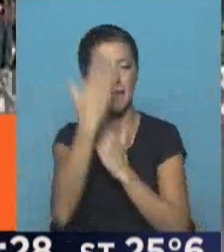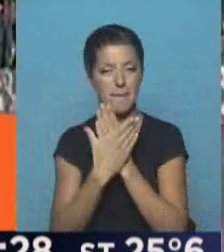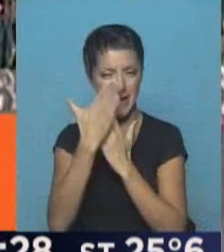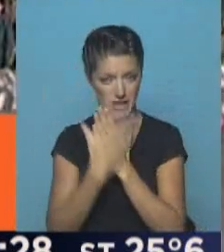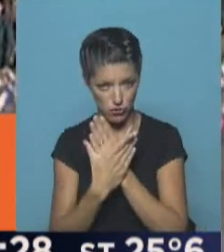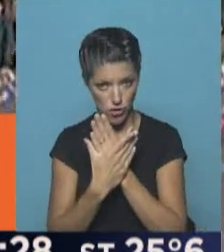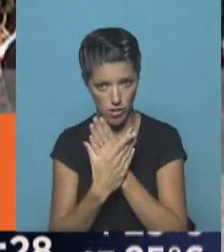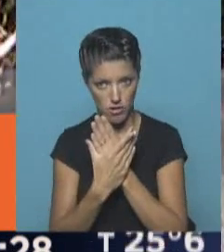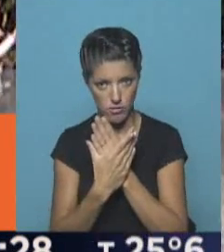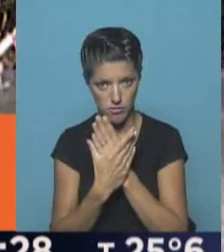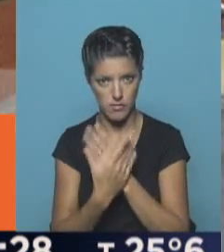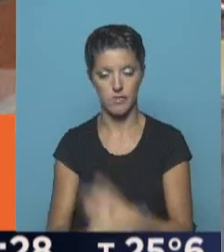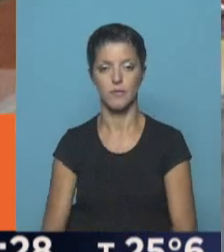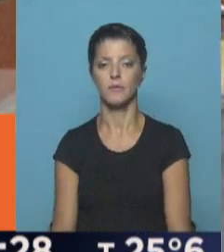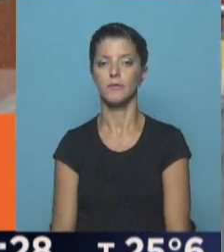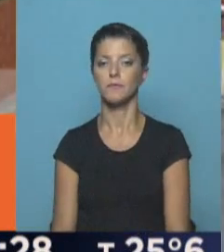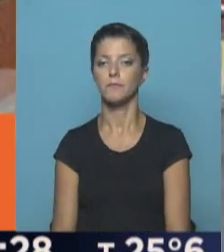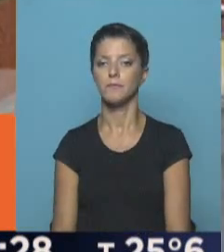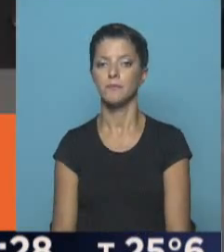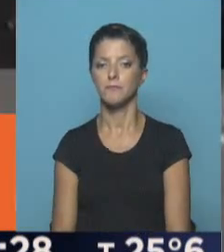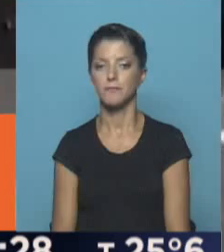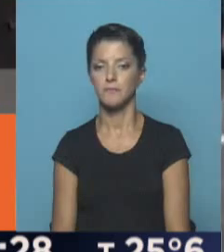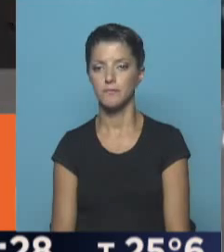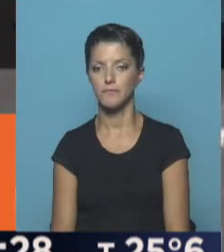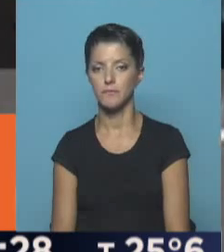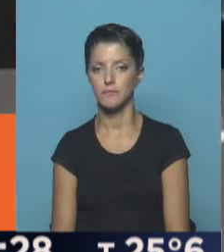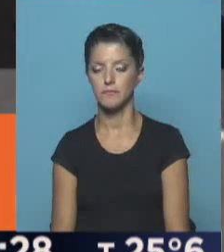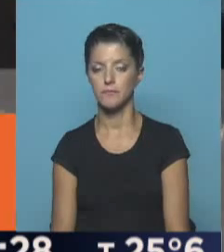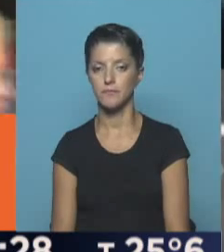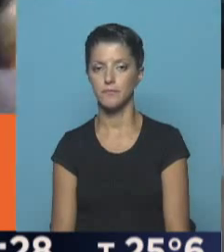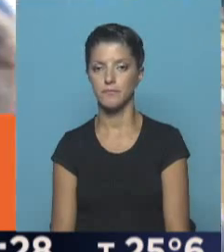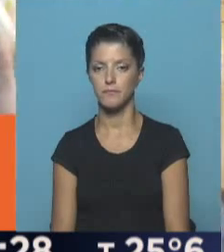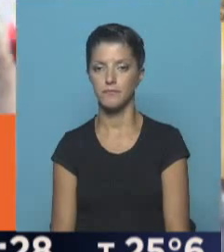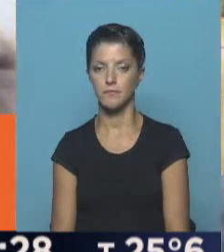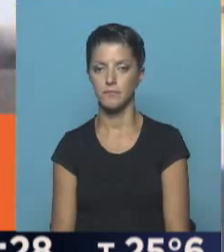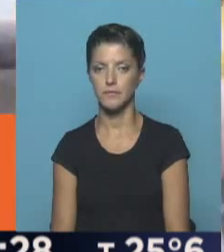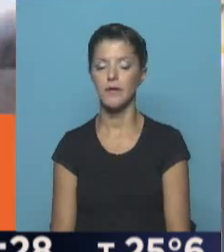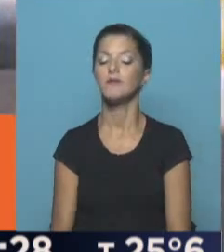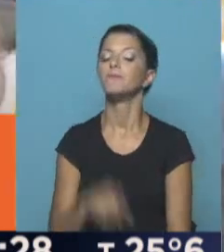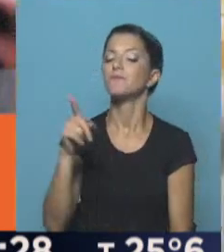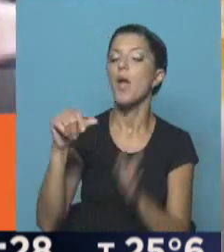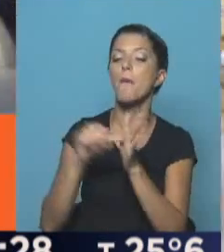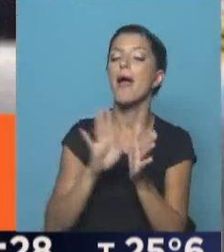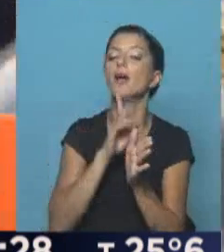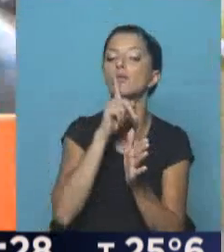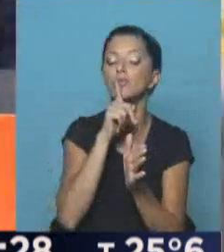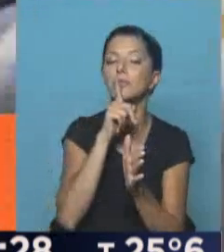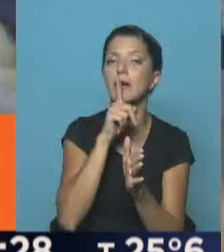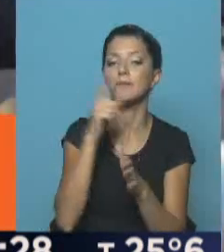Medvedev. Esto lo hace en función de lo que en Rusia implica un retorno hacia un